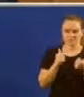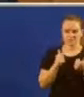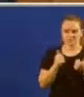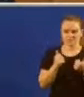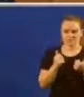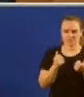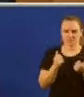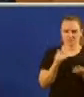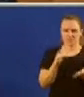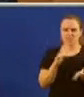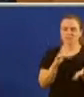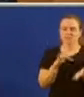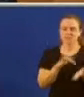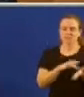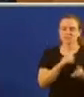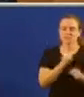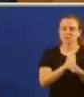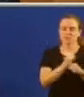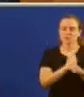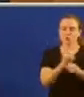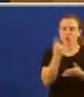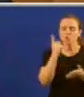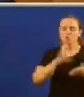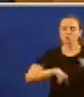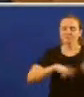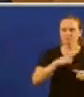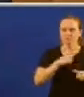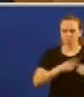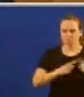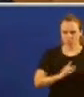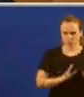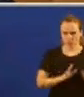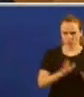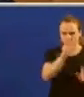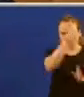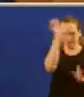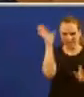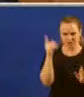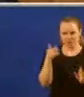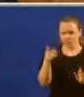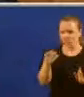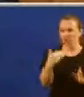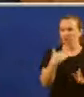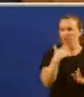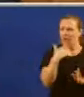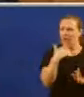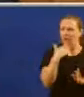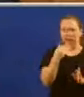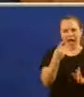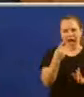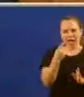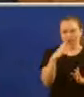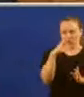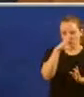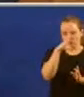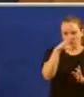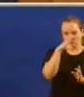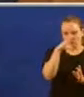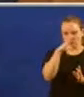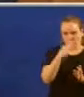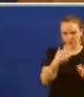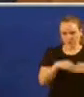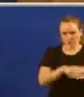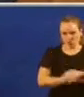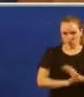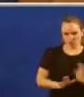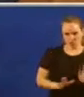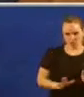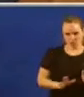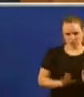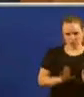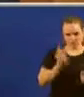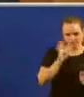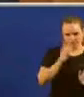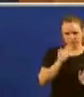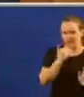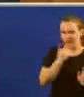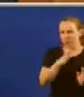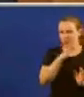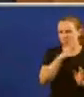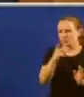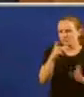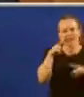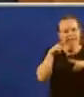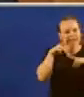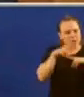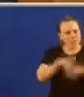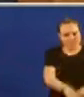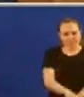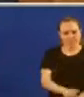e medio de verán. Moito ten vostede que ocultar no desfalco das Caixas para que esa Comisión siga pechada na realidade e